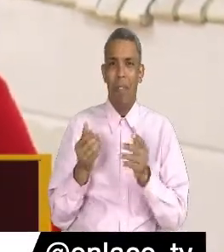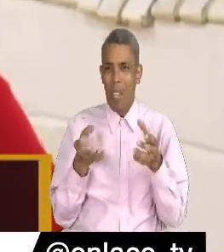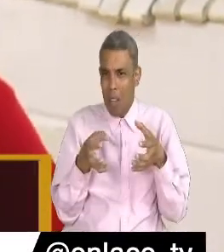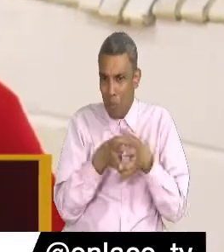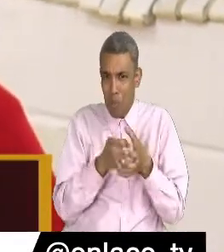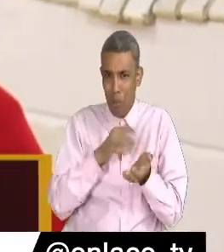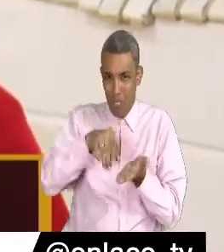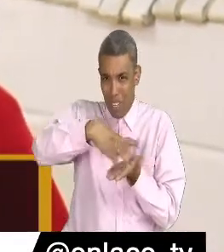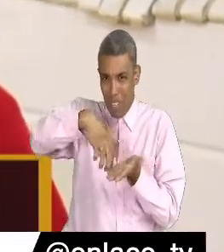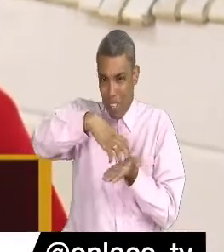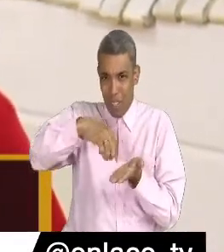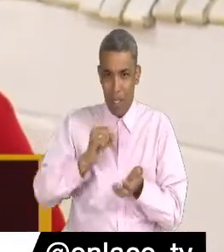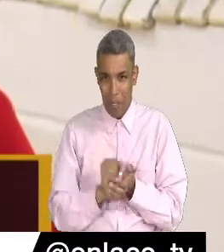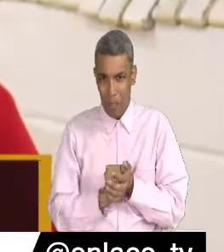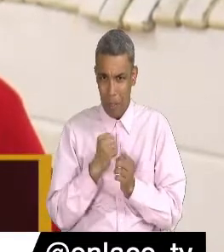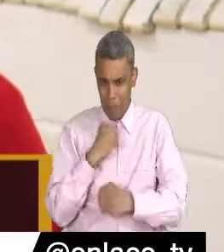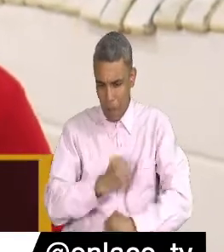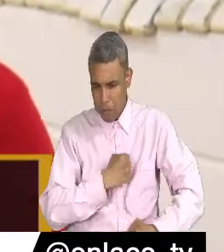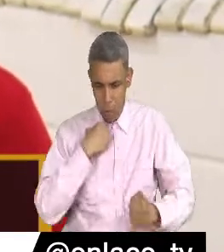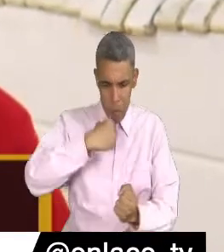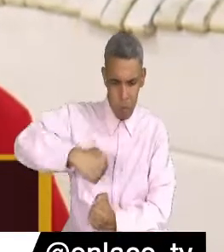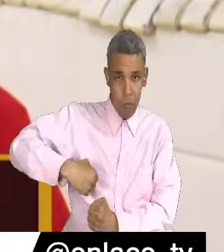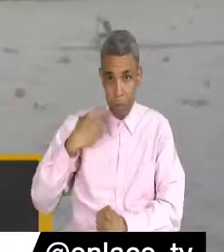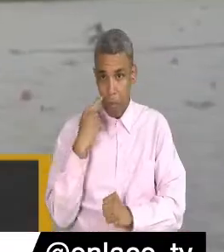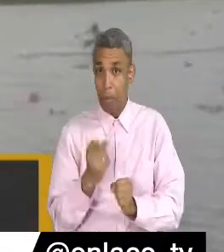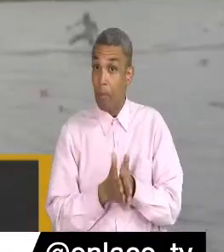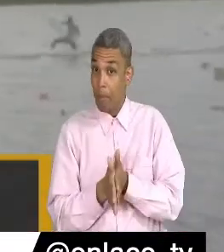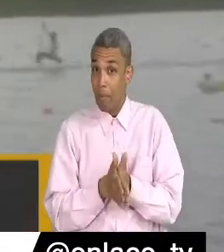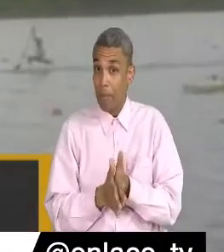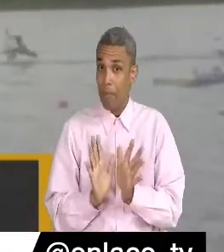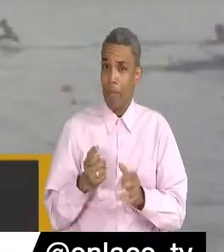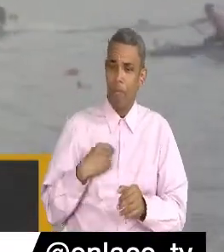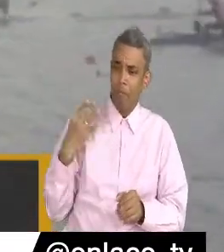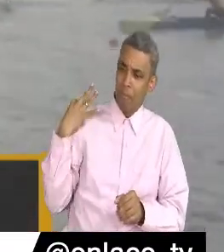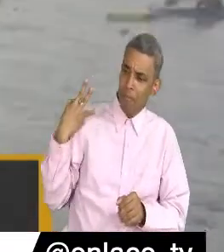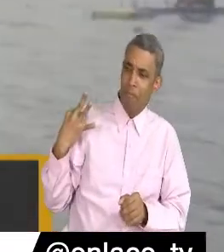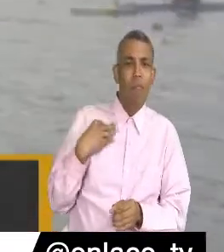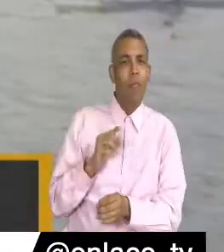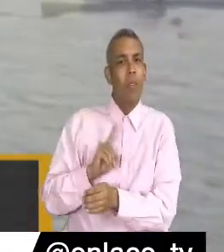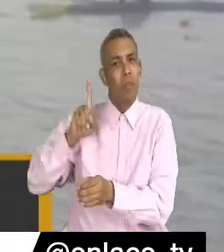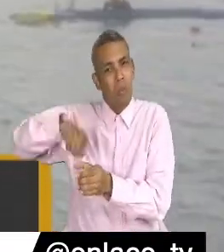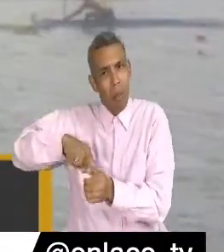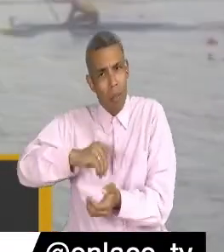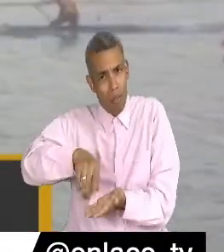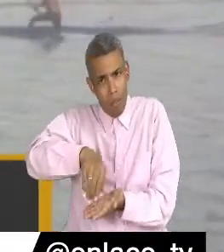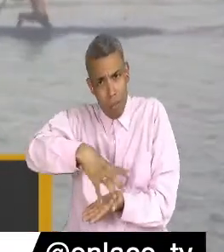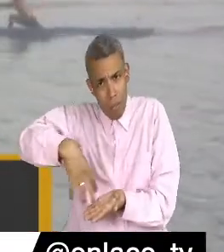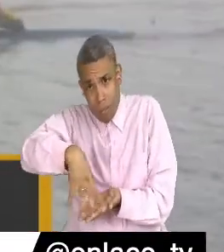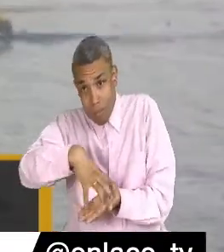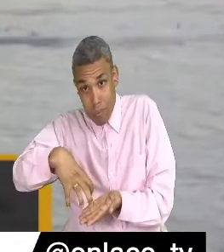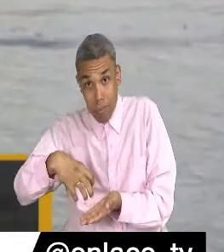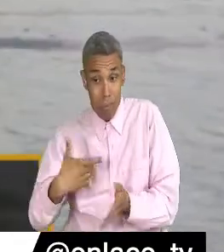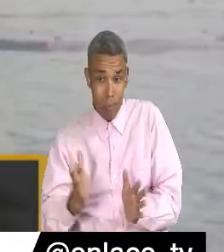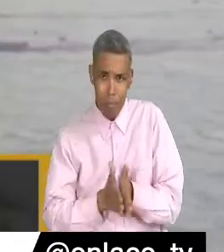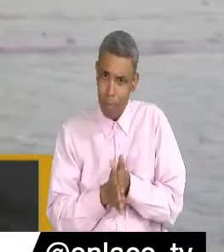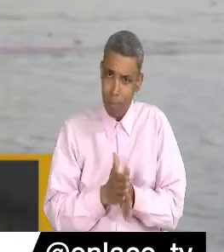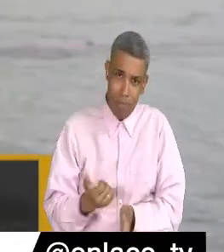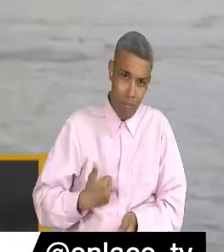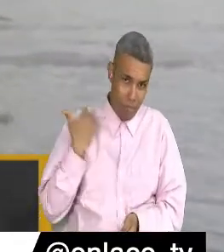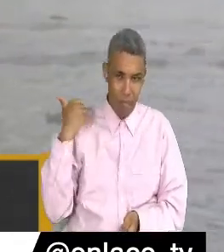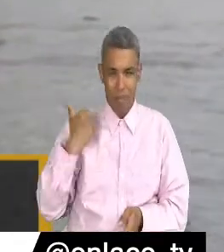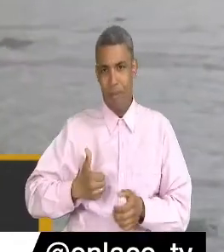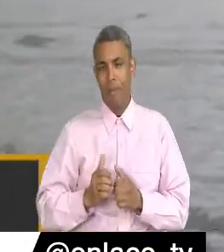pues aprovecharla a lo máximo, porque las oportunidades no se dan tan fácilmente, entonces aprovechar esta oportunidad a lo máximo. En